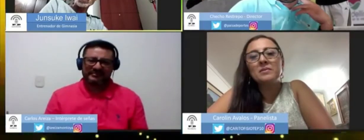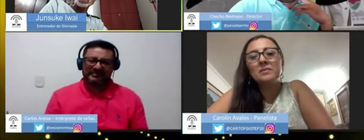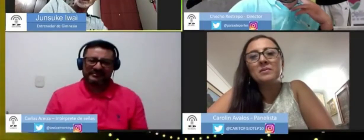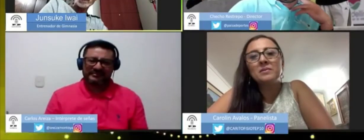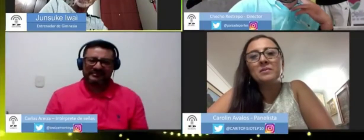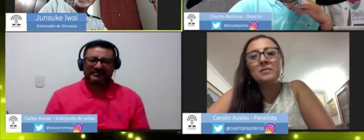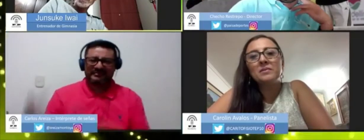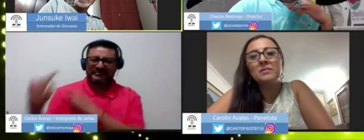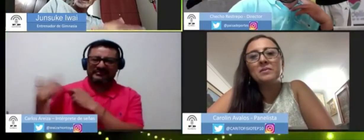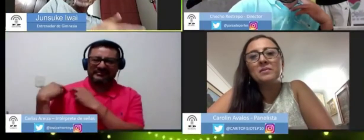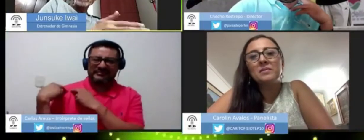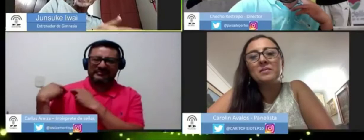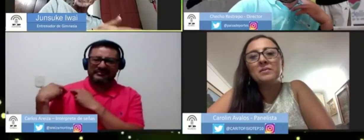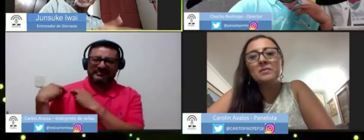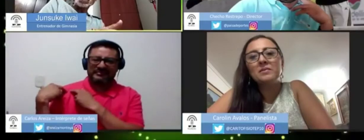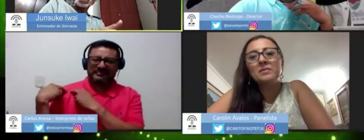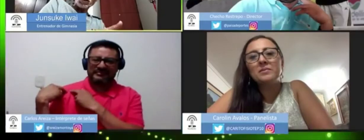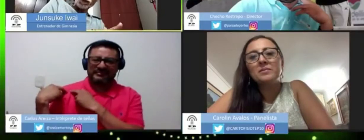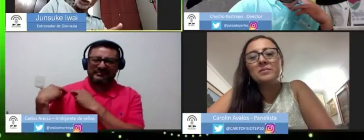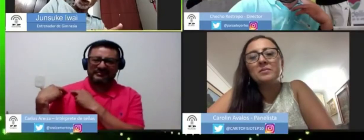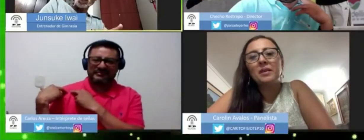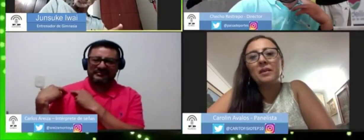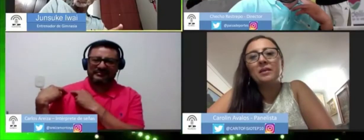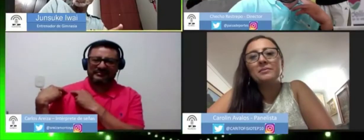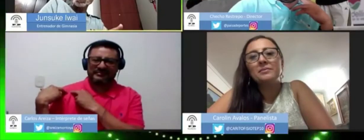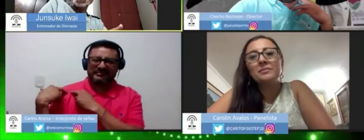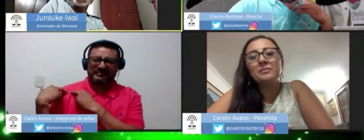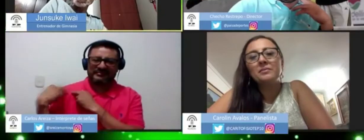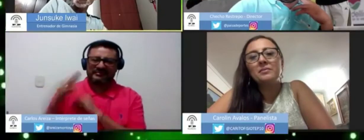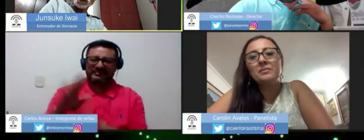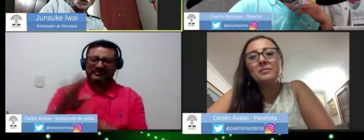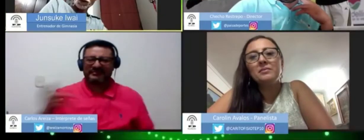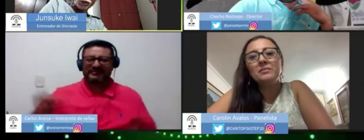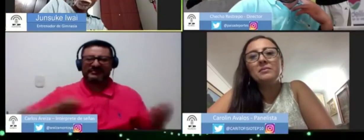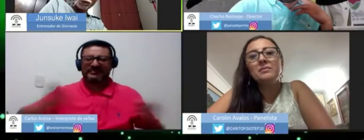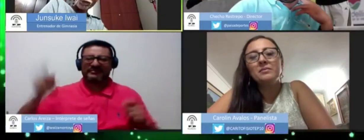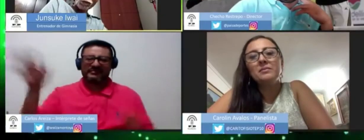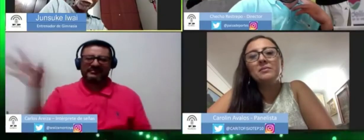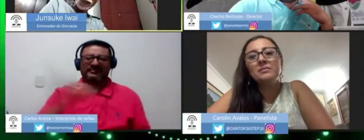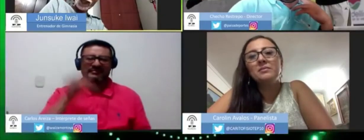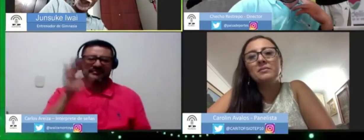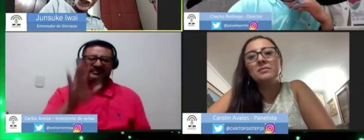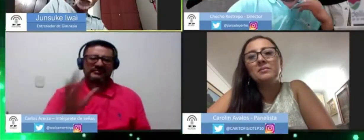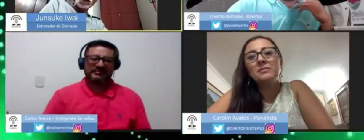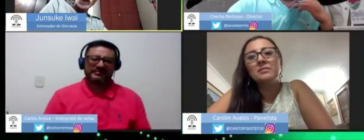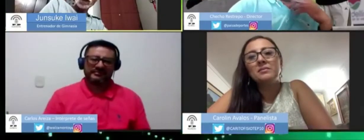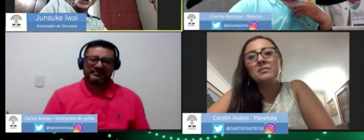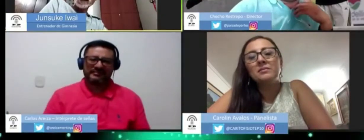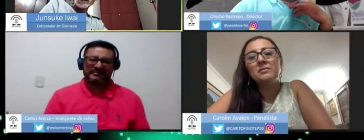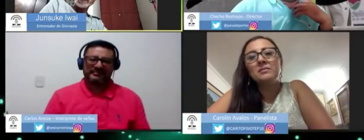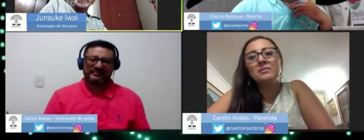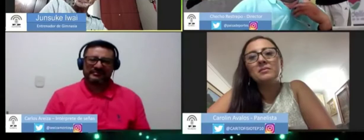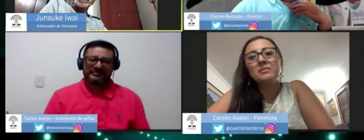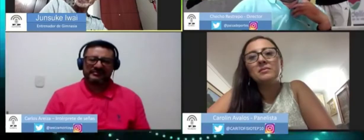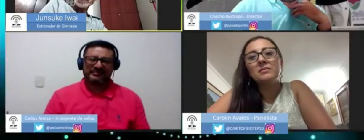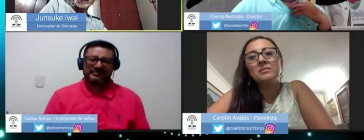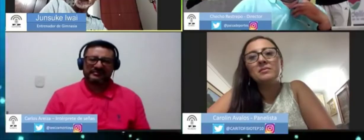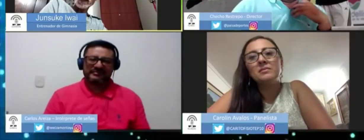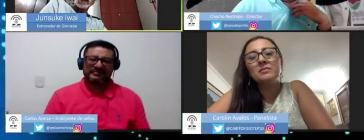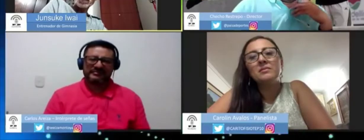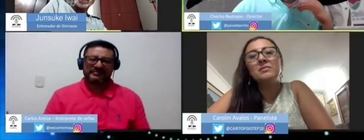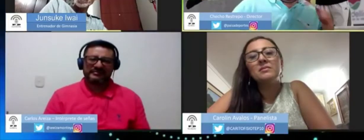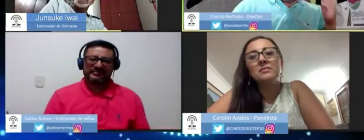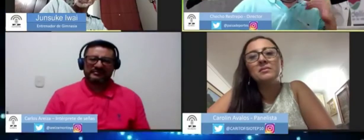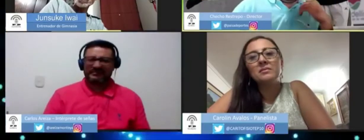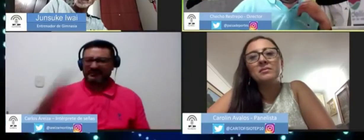Leonardo, que está frente de todo con todos los muchachos. ¿Y hay algo? Entonces, bastante difícil para él,